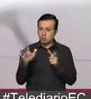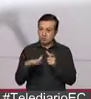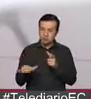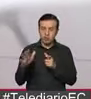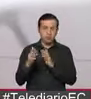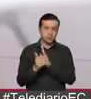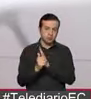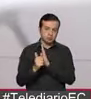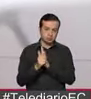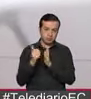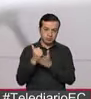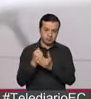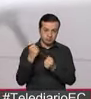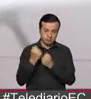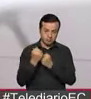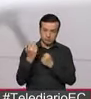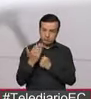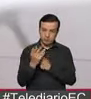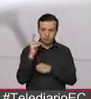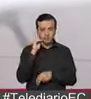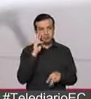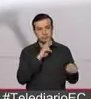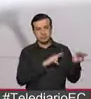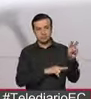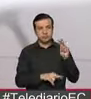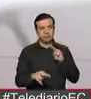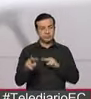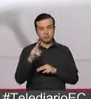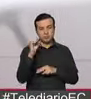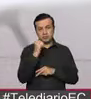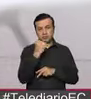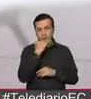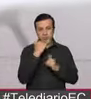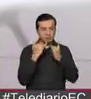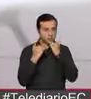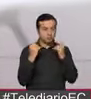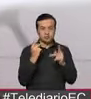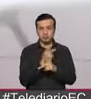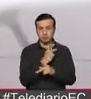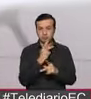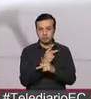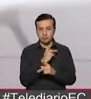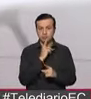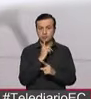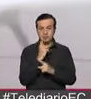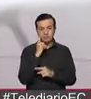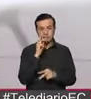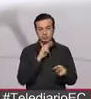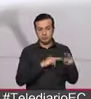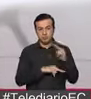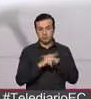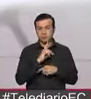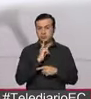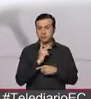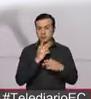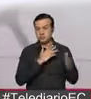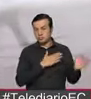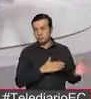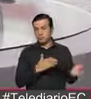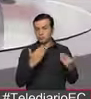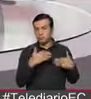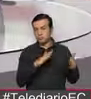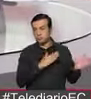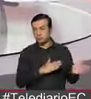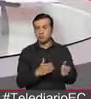capacidades para poder identificar contravenciones inconductas incivilidades y poder actuar antes